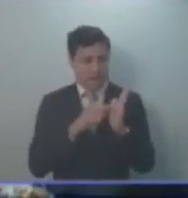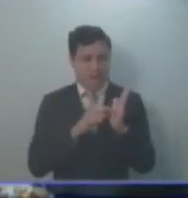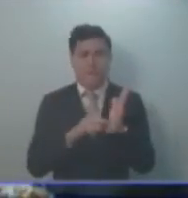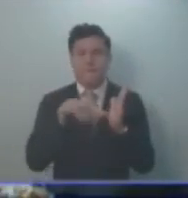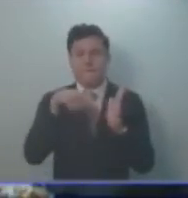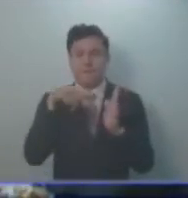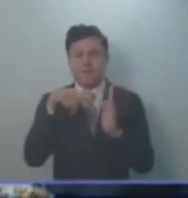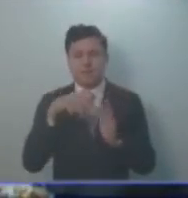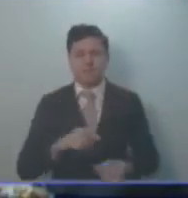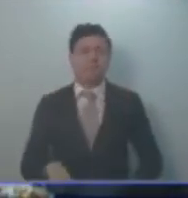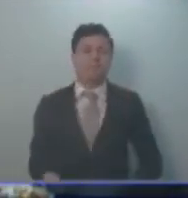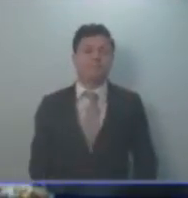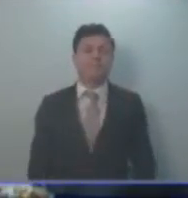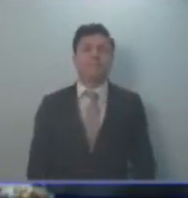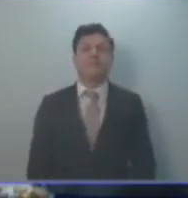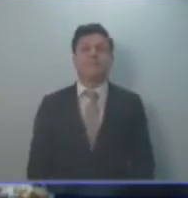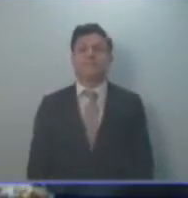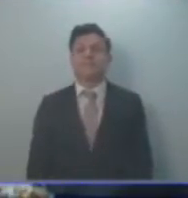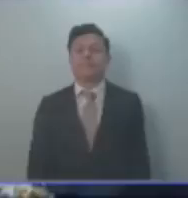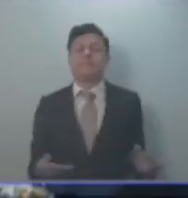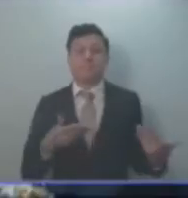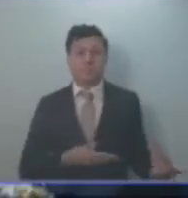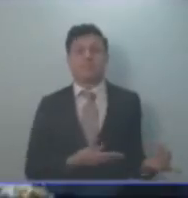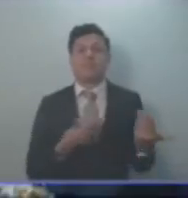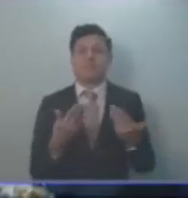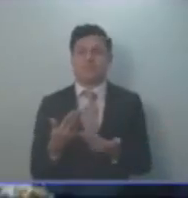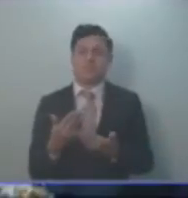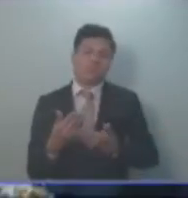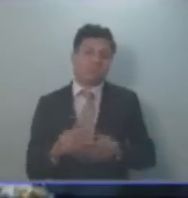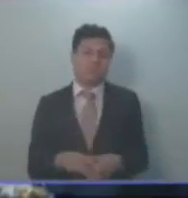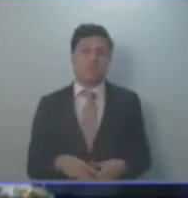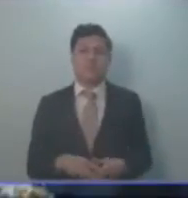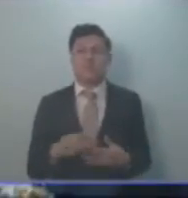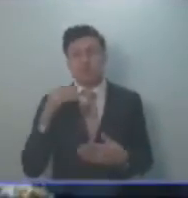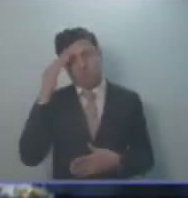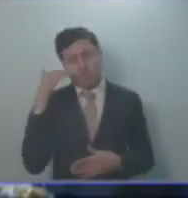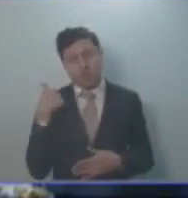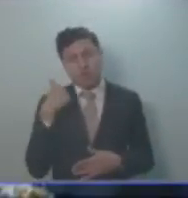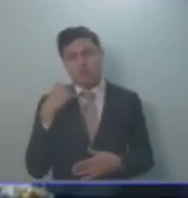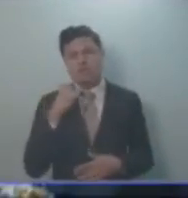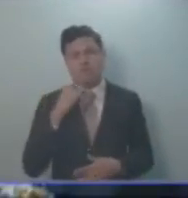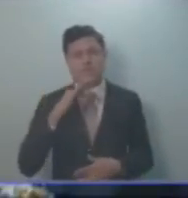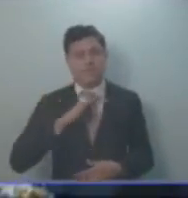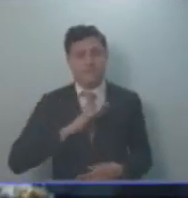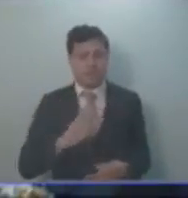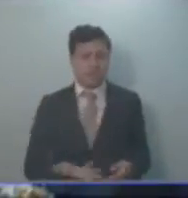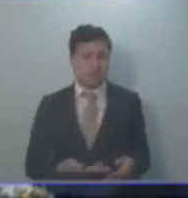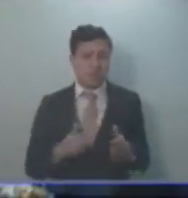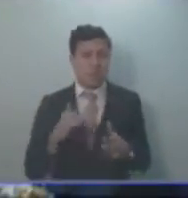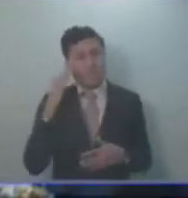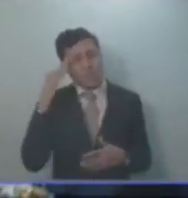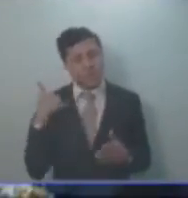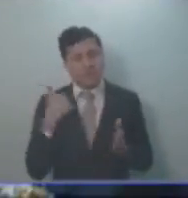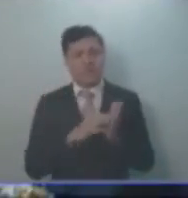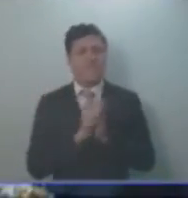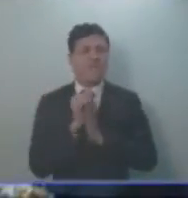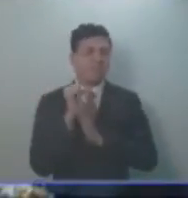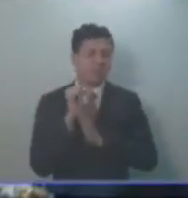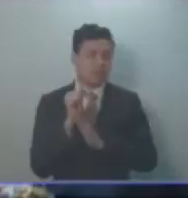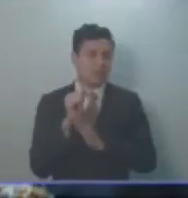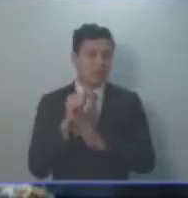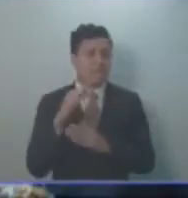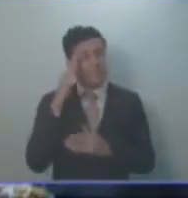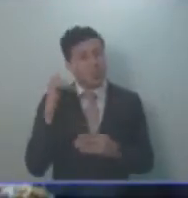Literal P. Asignar a mujeres embarazadas o que padezcan de enfermedades crónicas incapacitantes